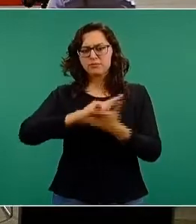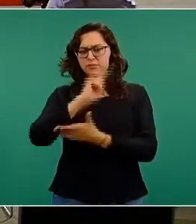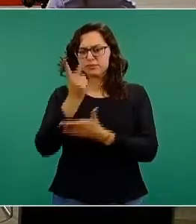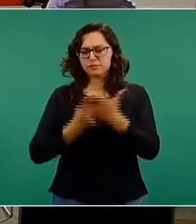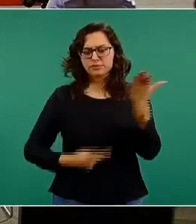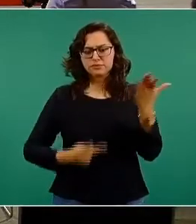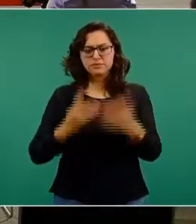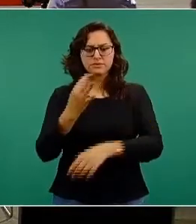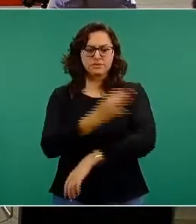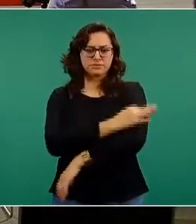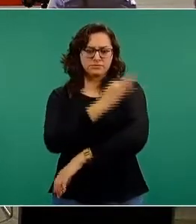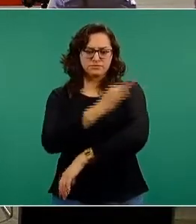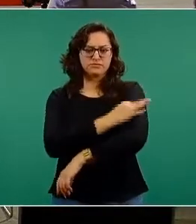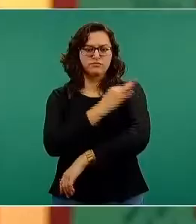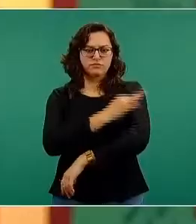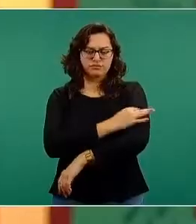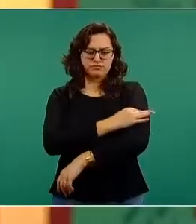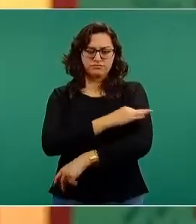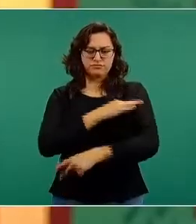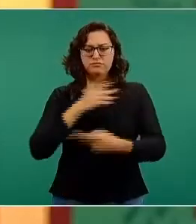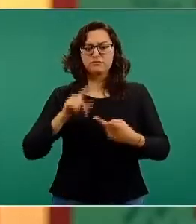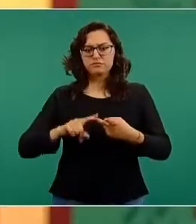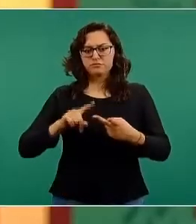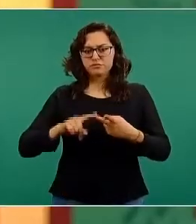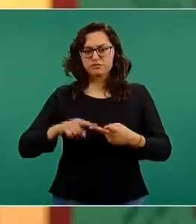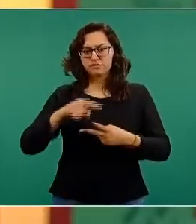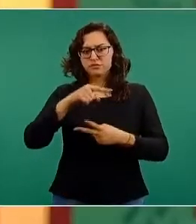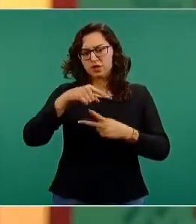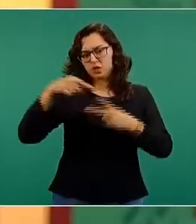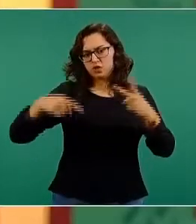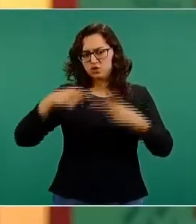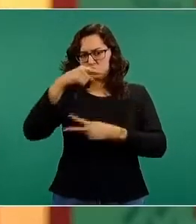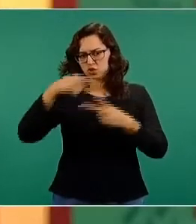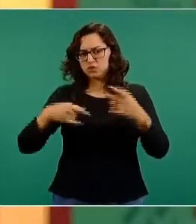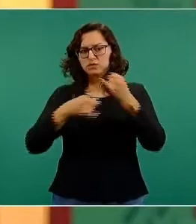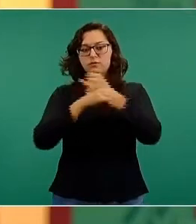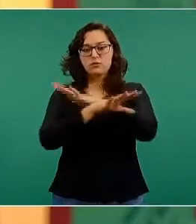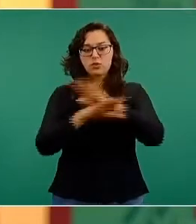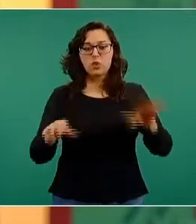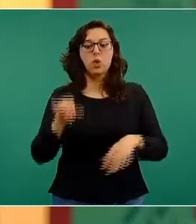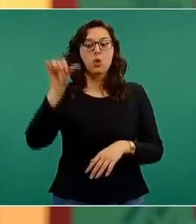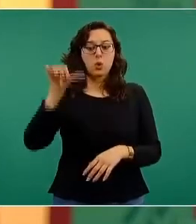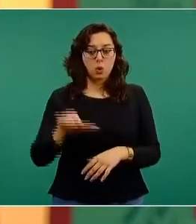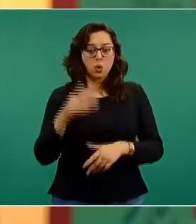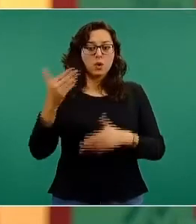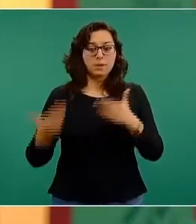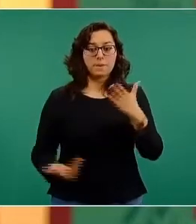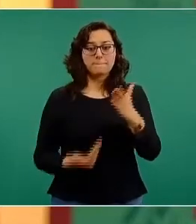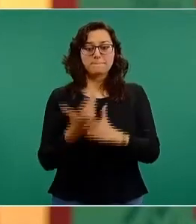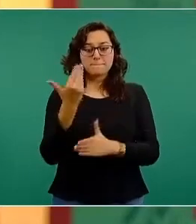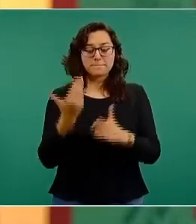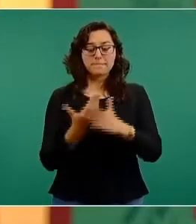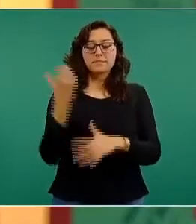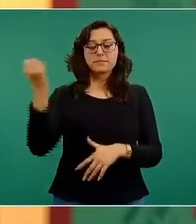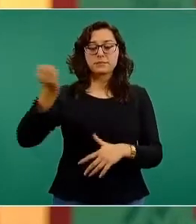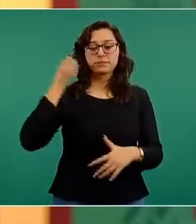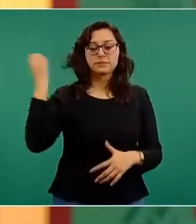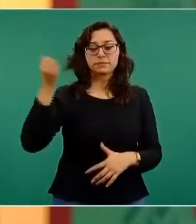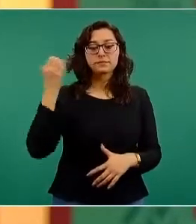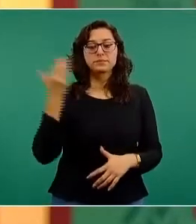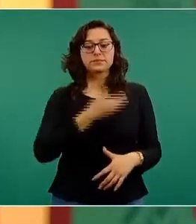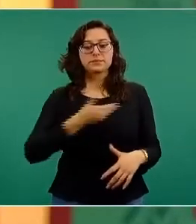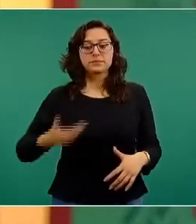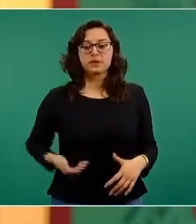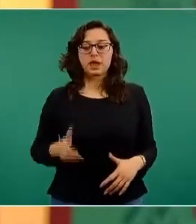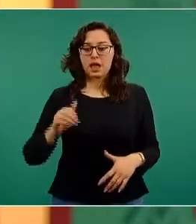en primer lugar, cuál es el estado que guarda la epidemia. Esta mañana, en la conferencia matutina del presidente López Obrador, en el